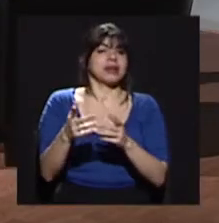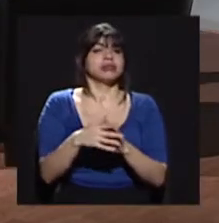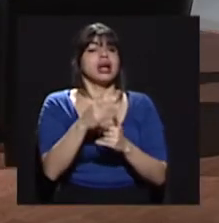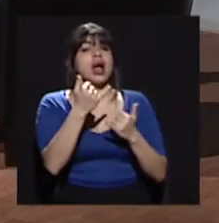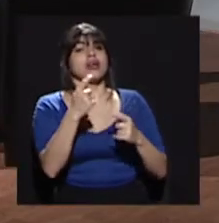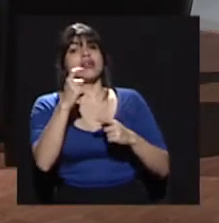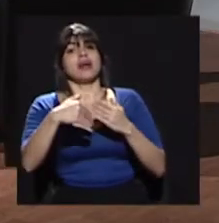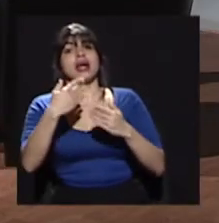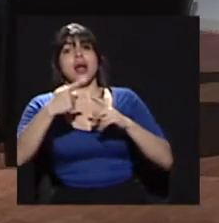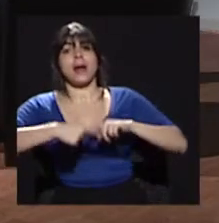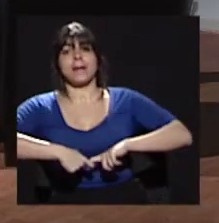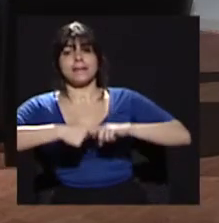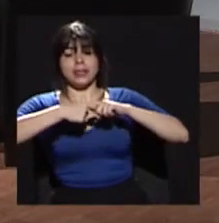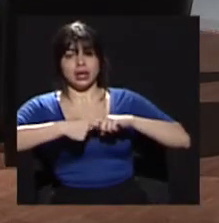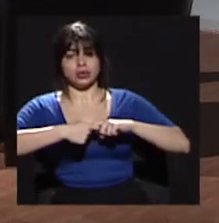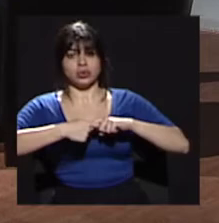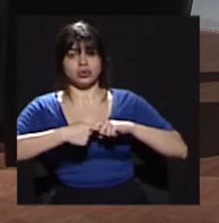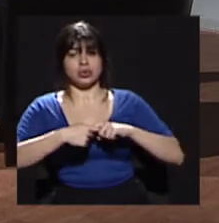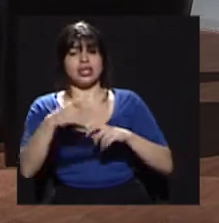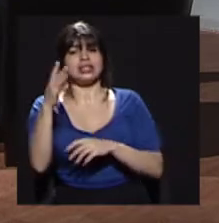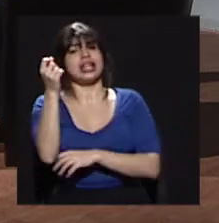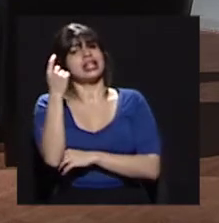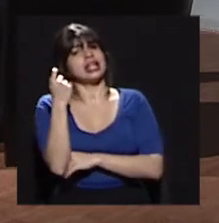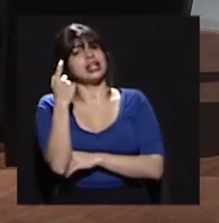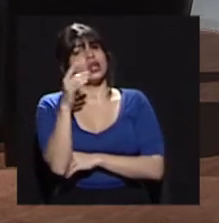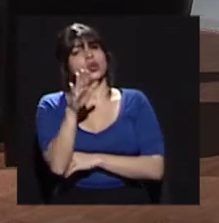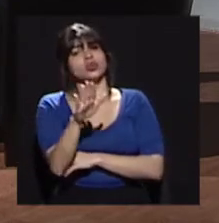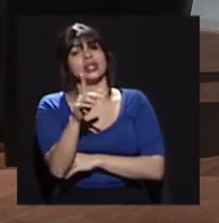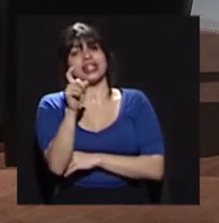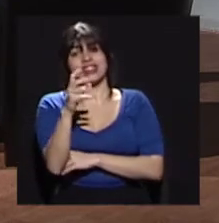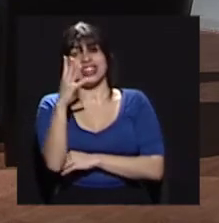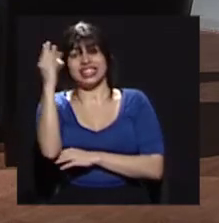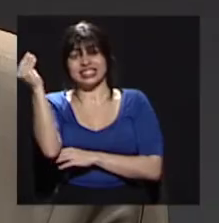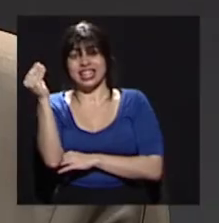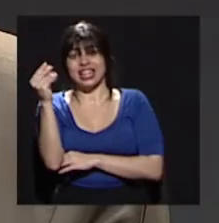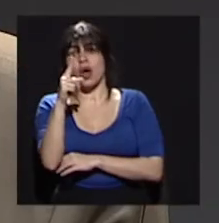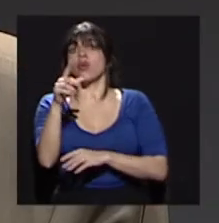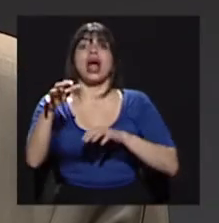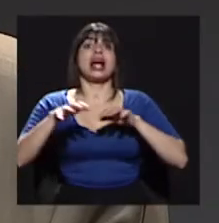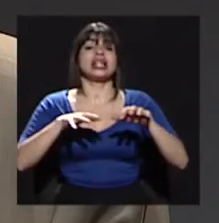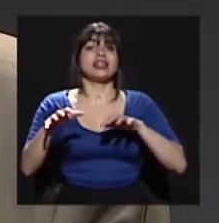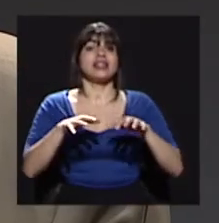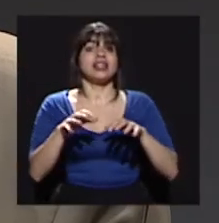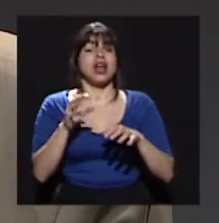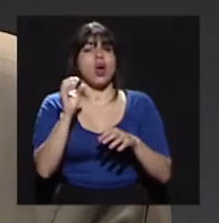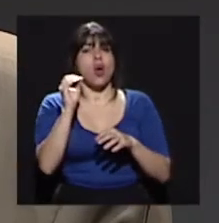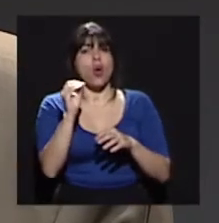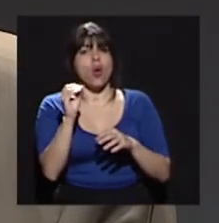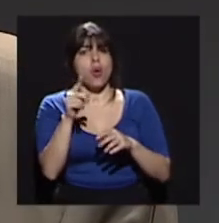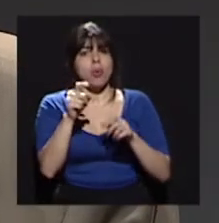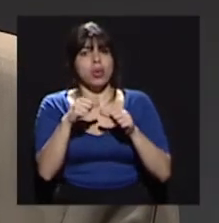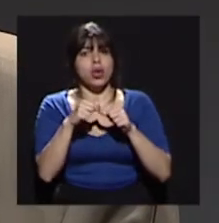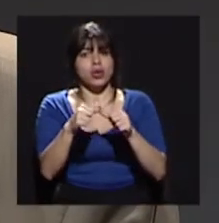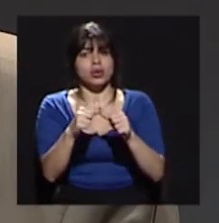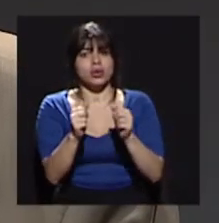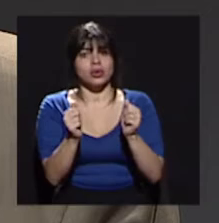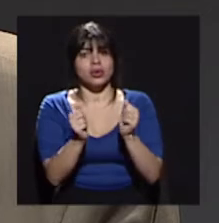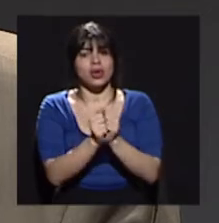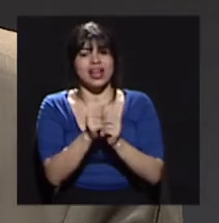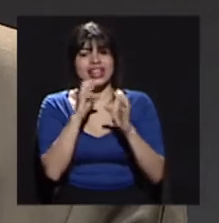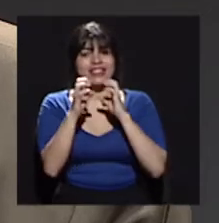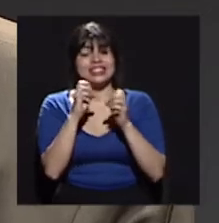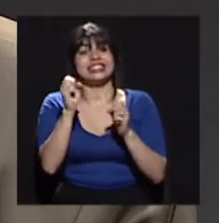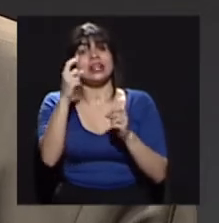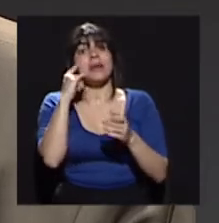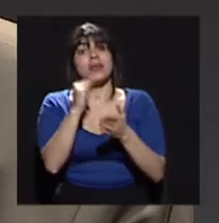que ir a una pausa tenemos entendido que usted tiene que salir a una actividad o puede continuar con la vejez